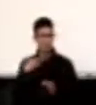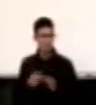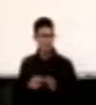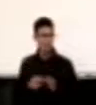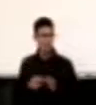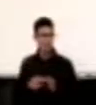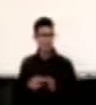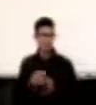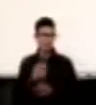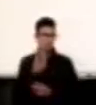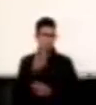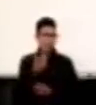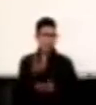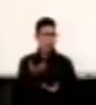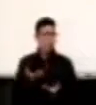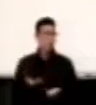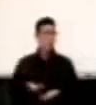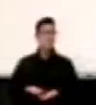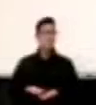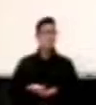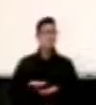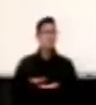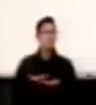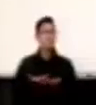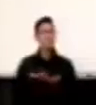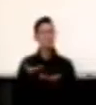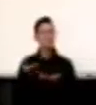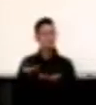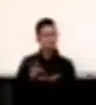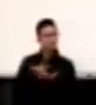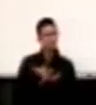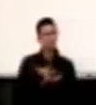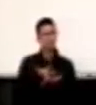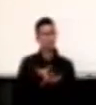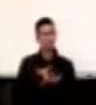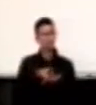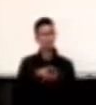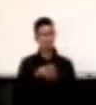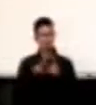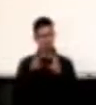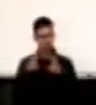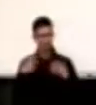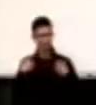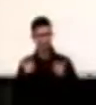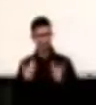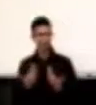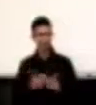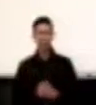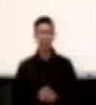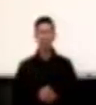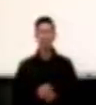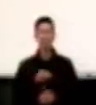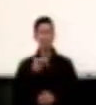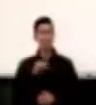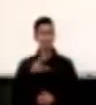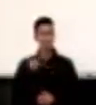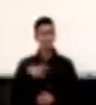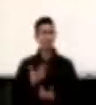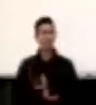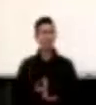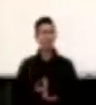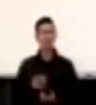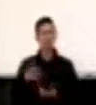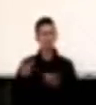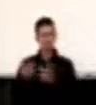en esa reconstrucción de la confianza. Porque sí, por supuesto que asusta que los partidos políticos tengan un